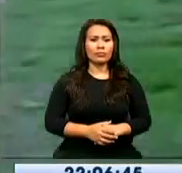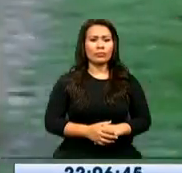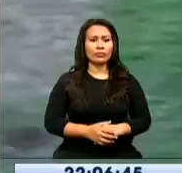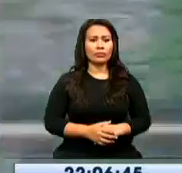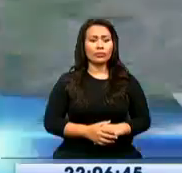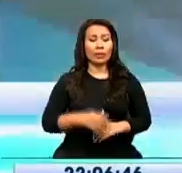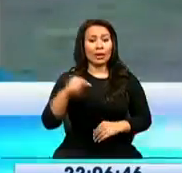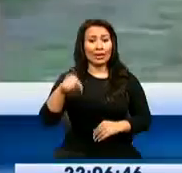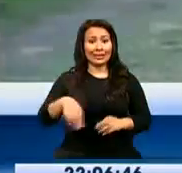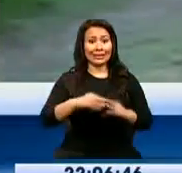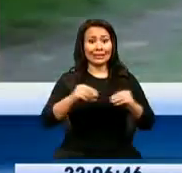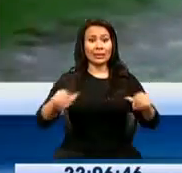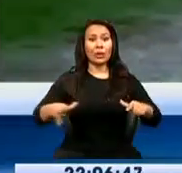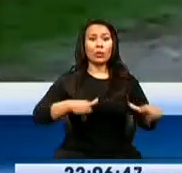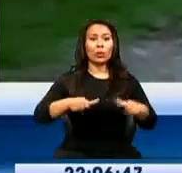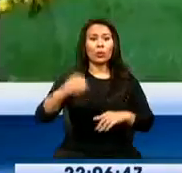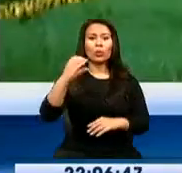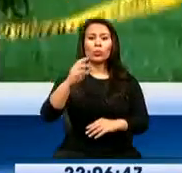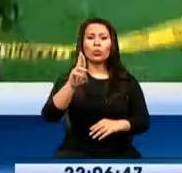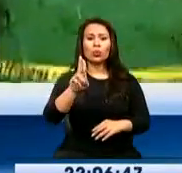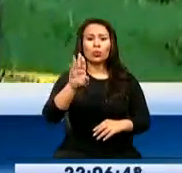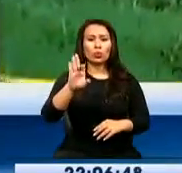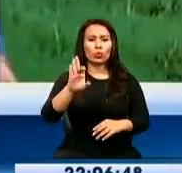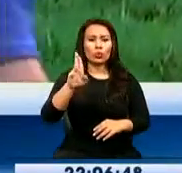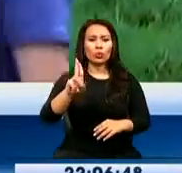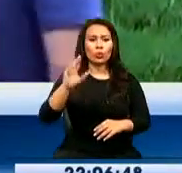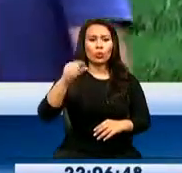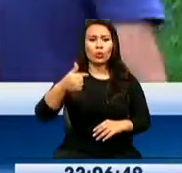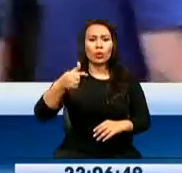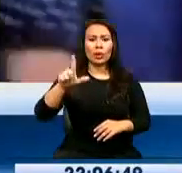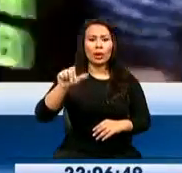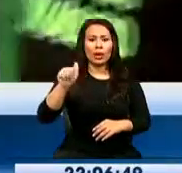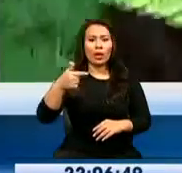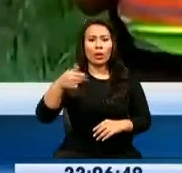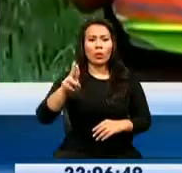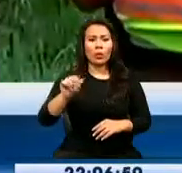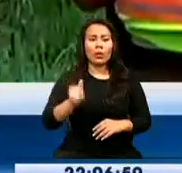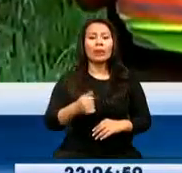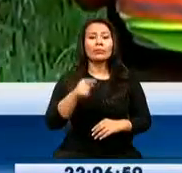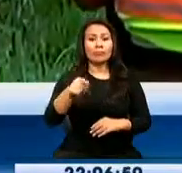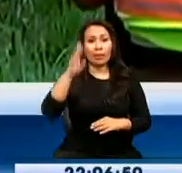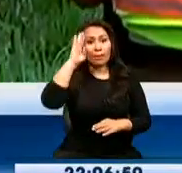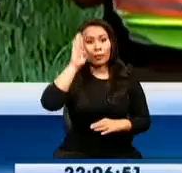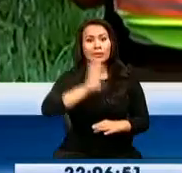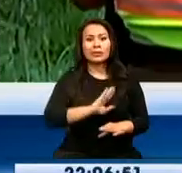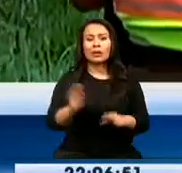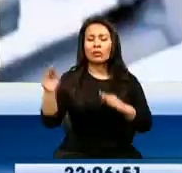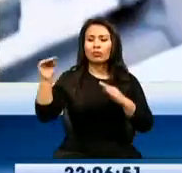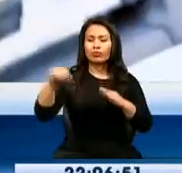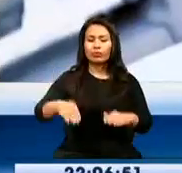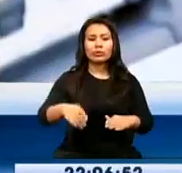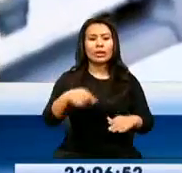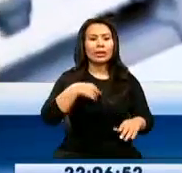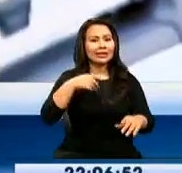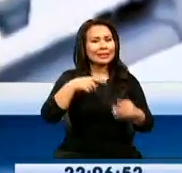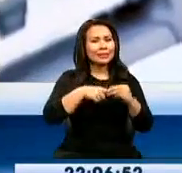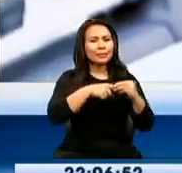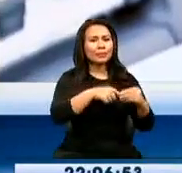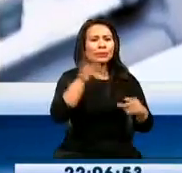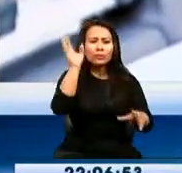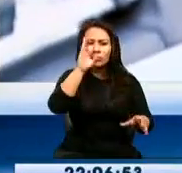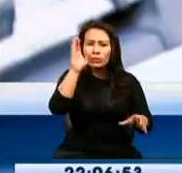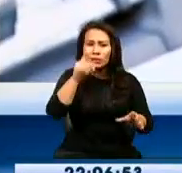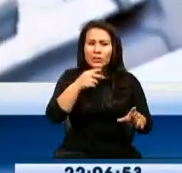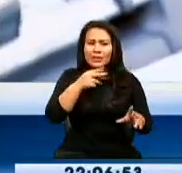Hasta este terreno, en el sector de Cutuglagua, llegaron los agentes de la DINASED y Criminalística para realizar las investigaciones sobre la muerte de un hombre,